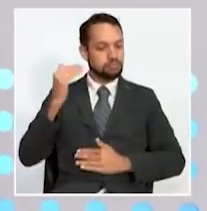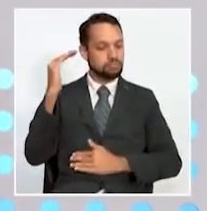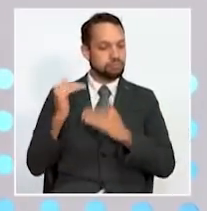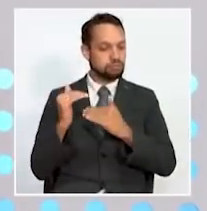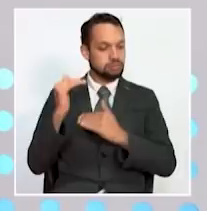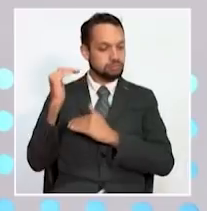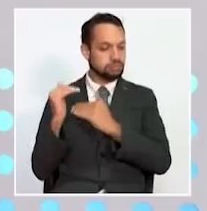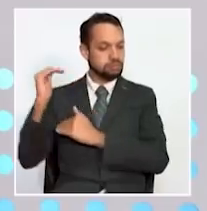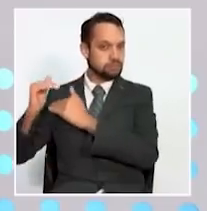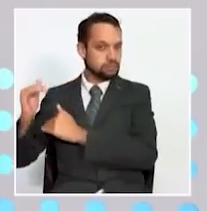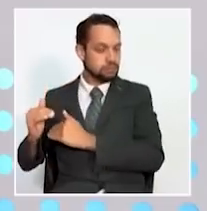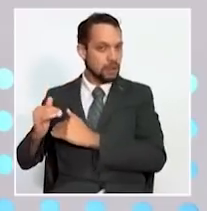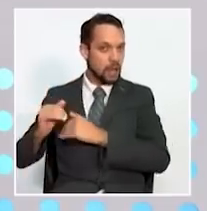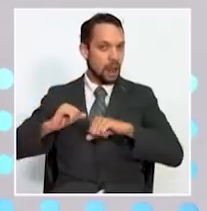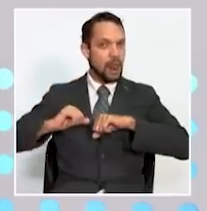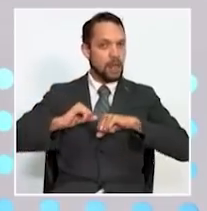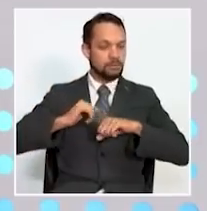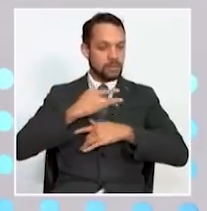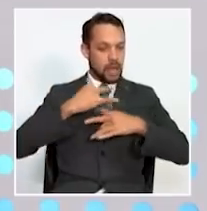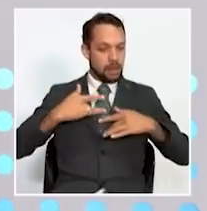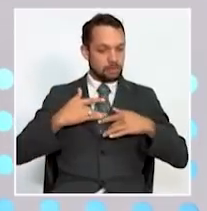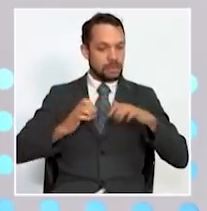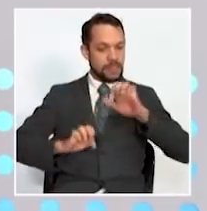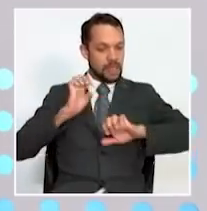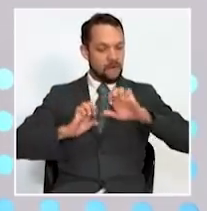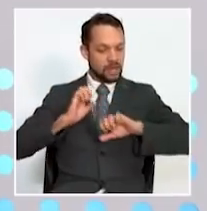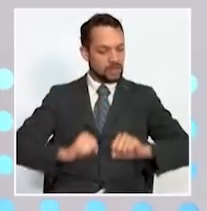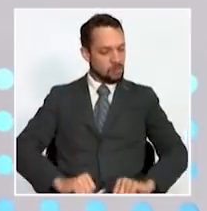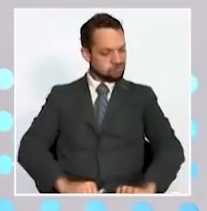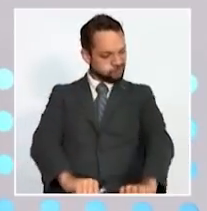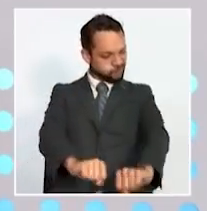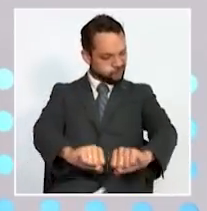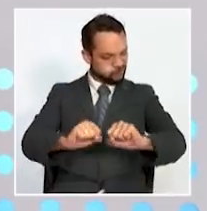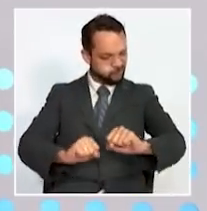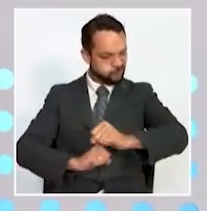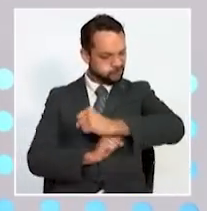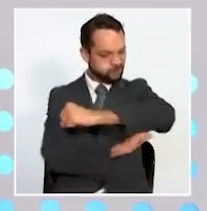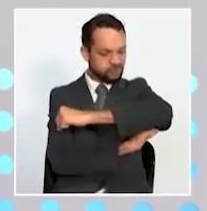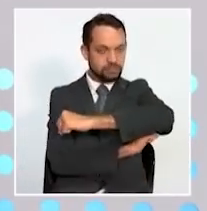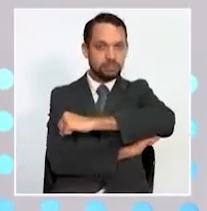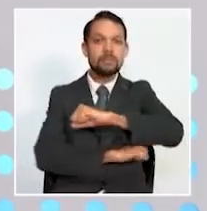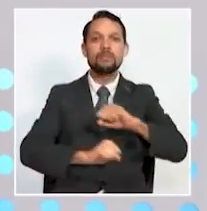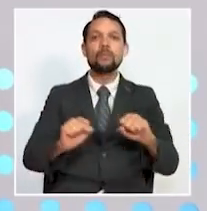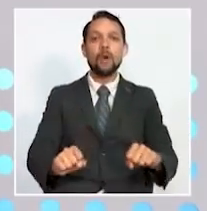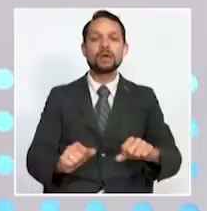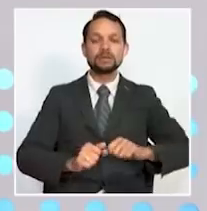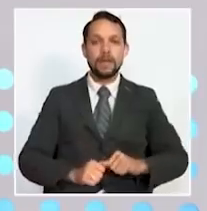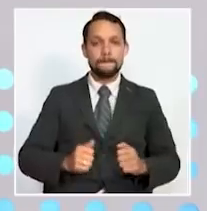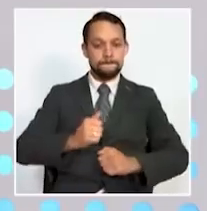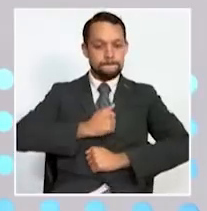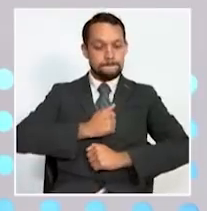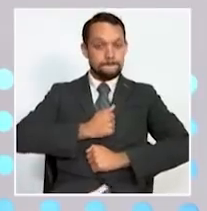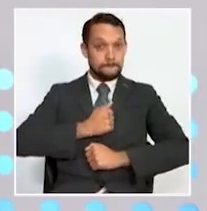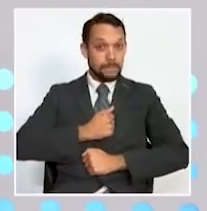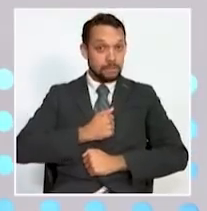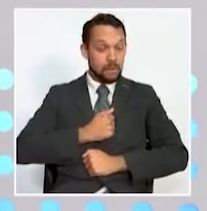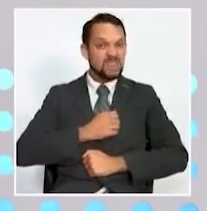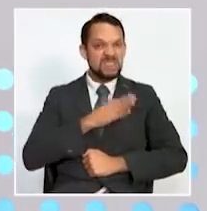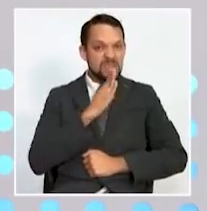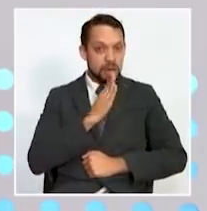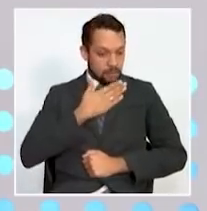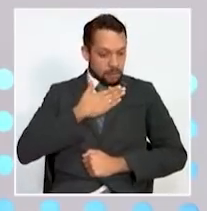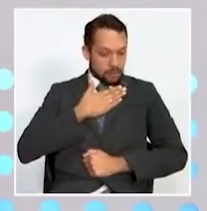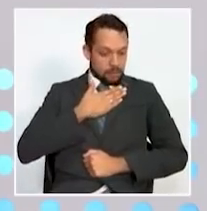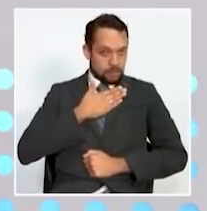histamina, pero me activen mi sistema autoinmune. ¿Por qué mi sistema autoinmune? Porque quien se está viendo afectado en el asma es